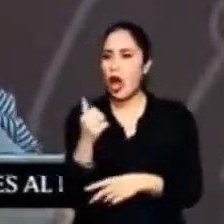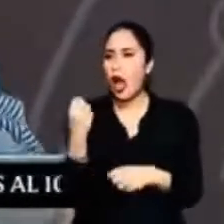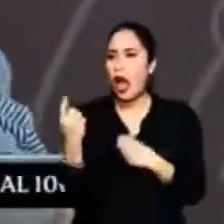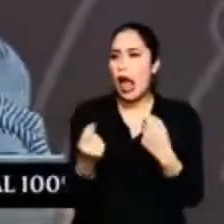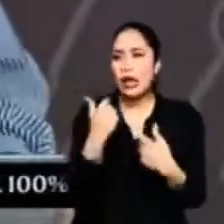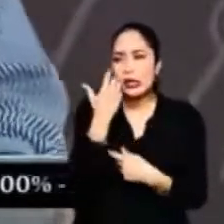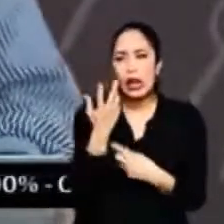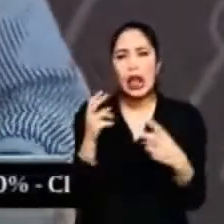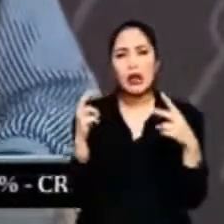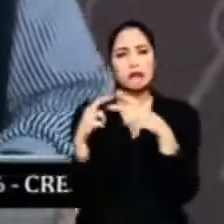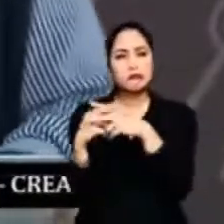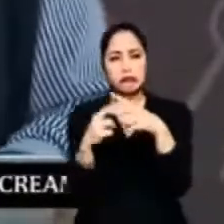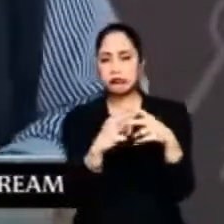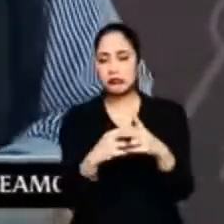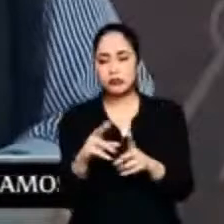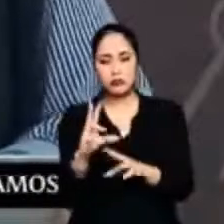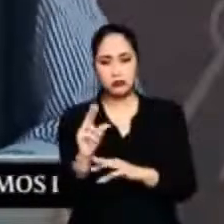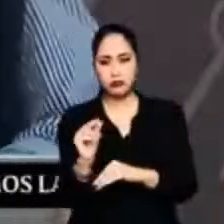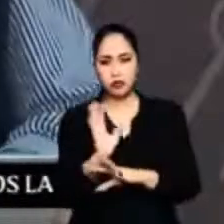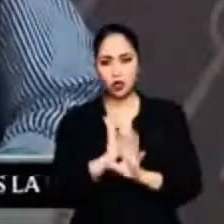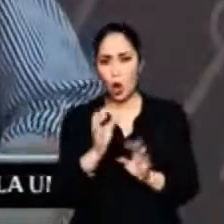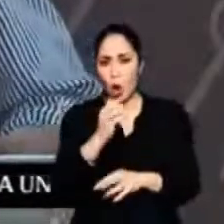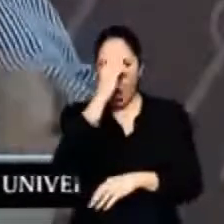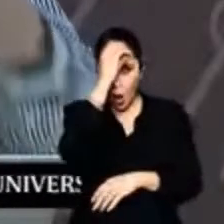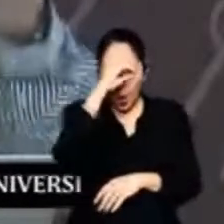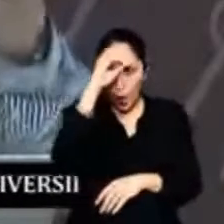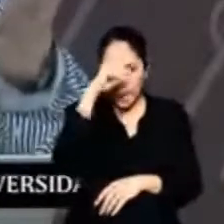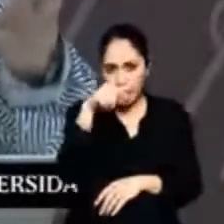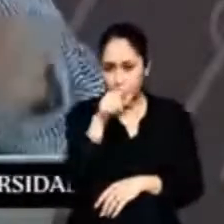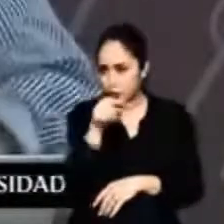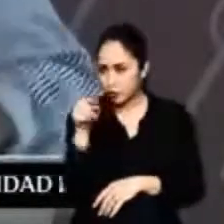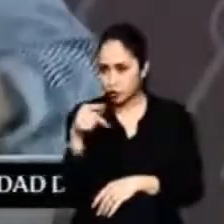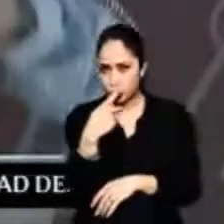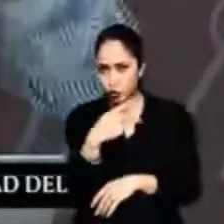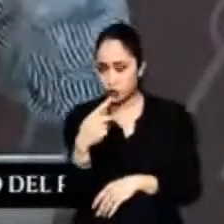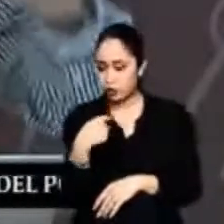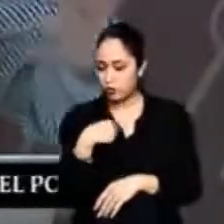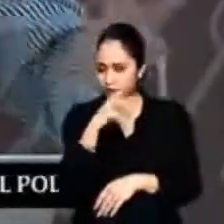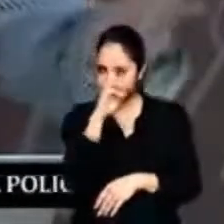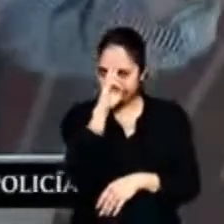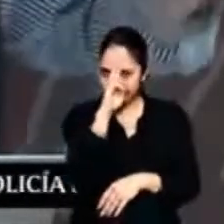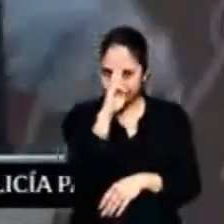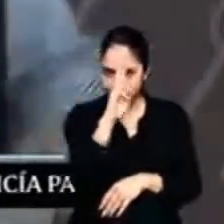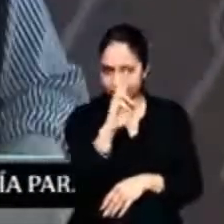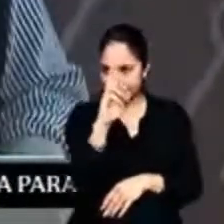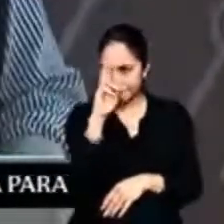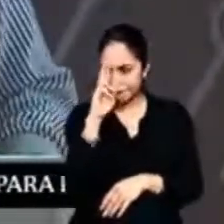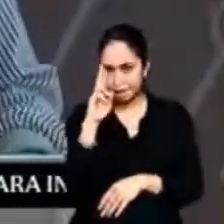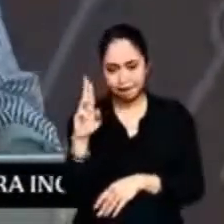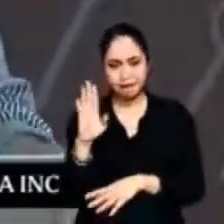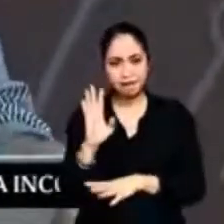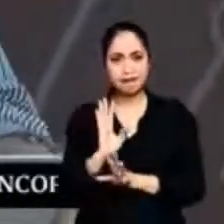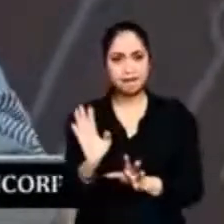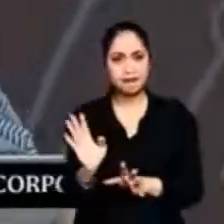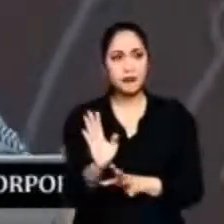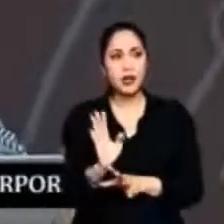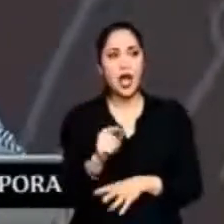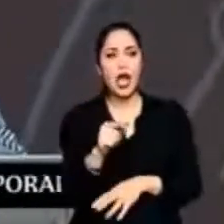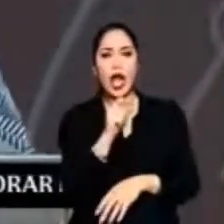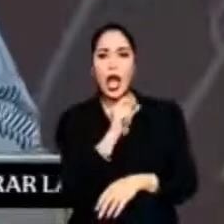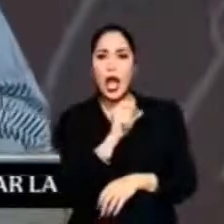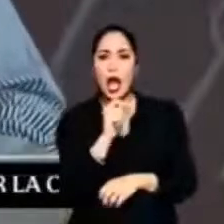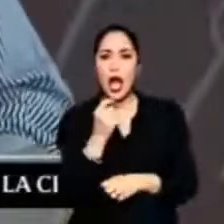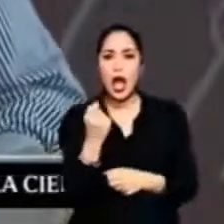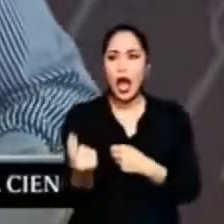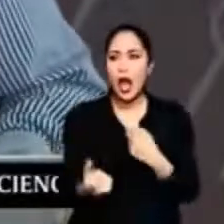personalmente respeto la opinión de los clérigos, respeto la opinión de los que están de acuerdo con